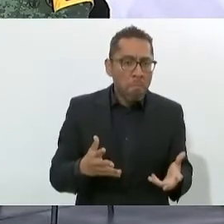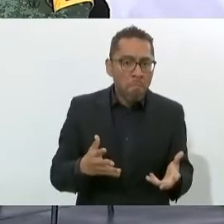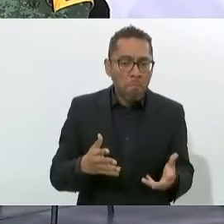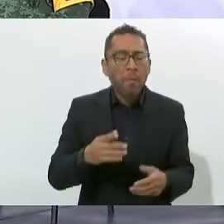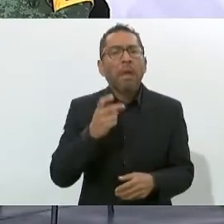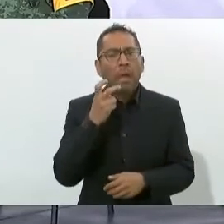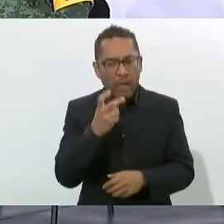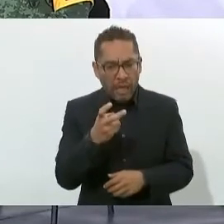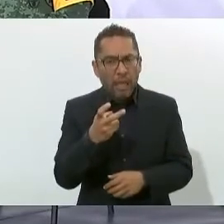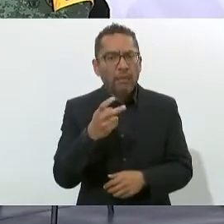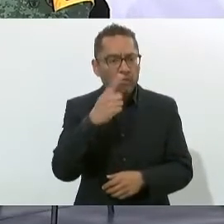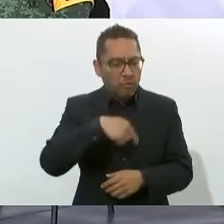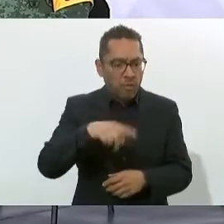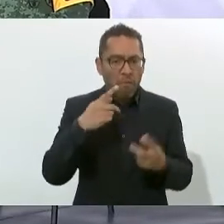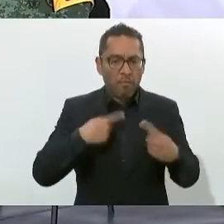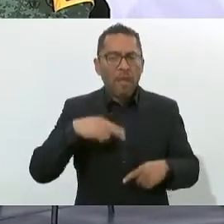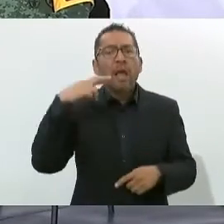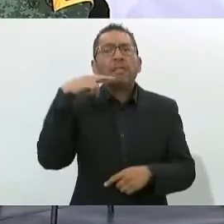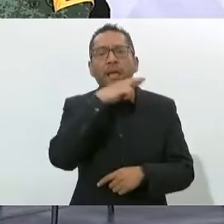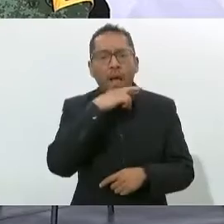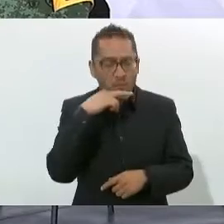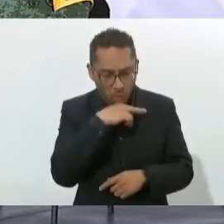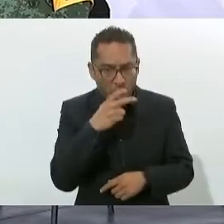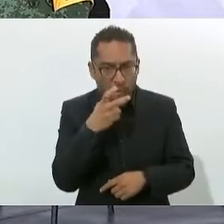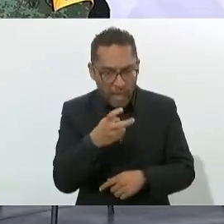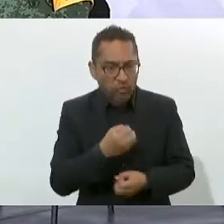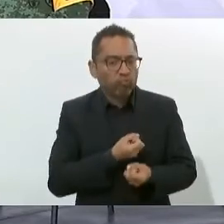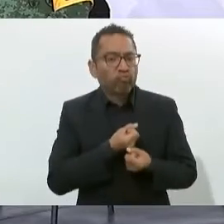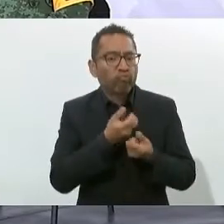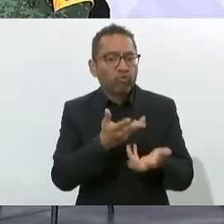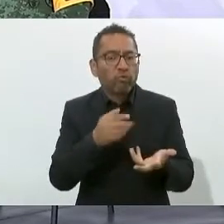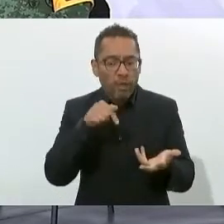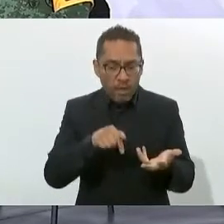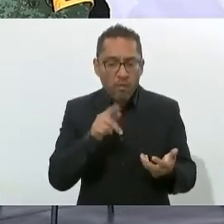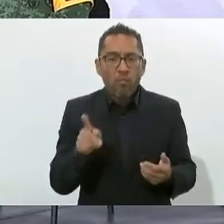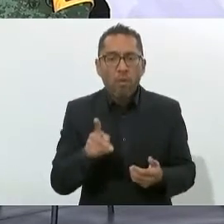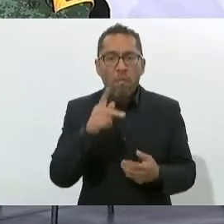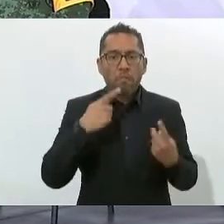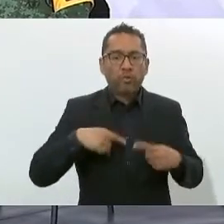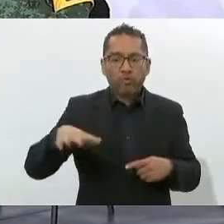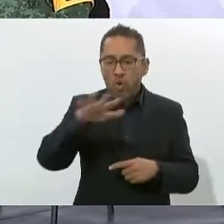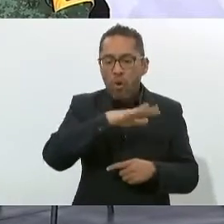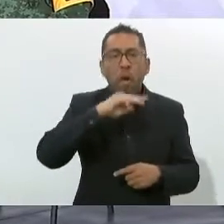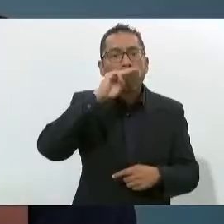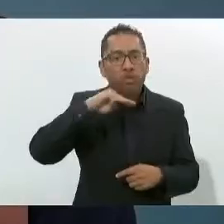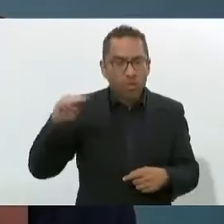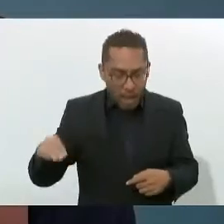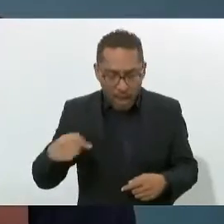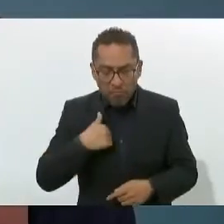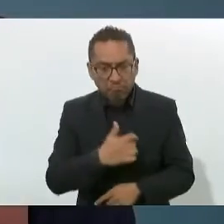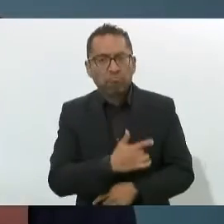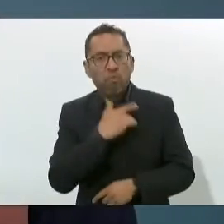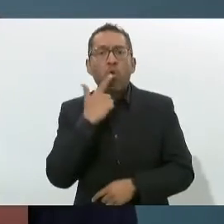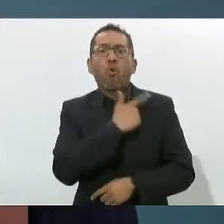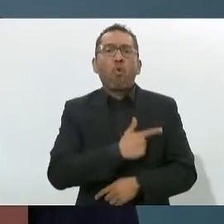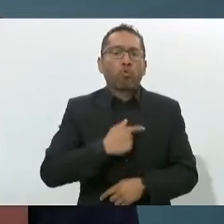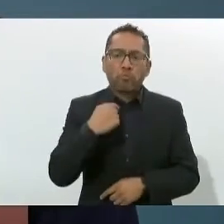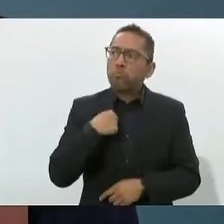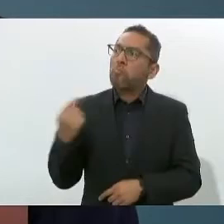lo que merece el pueblo de Zamora y el pueblo de Michoacán. Nos da mucho gusto estar